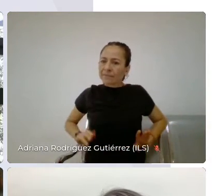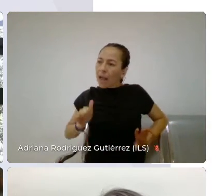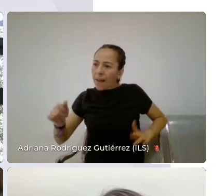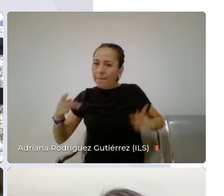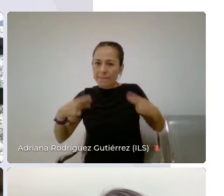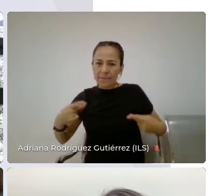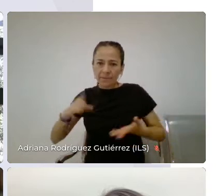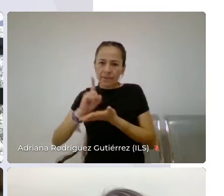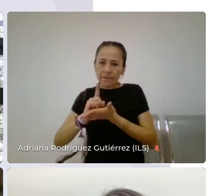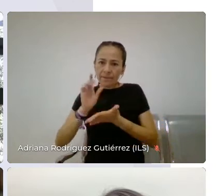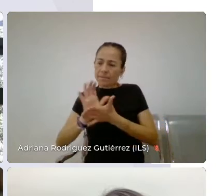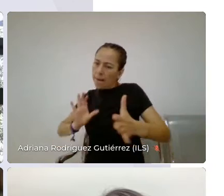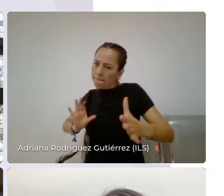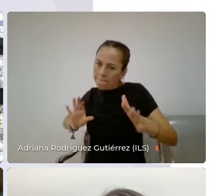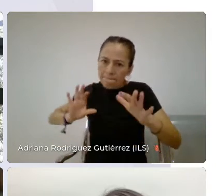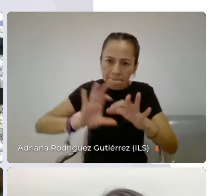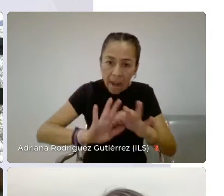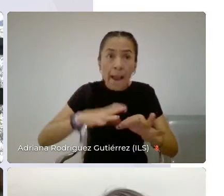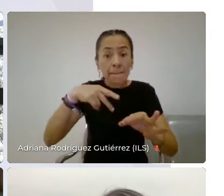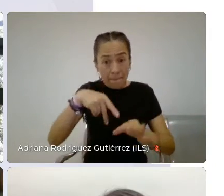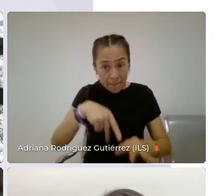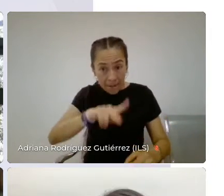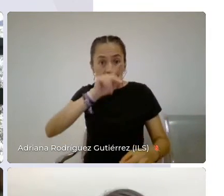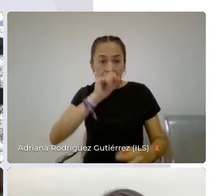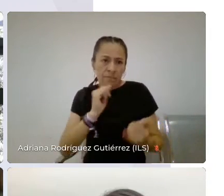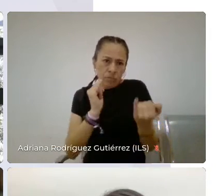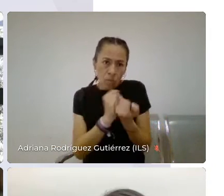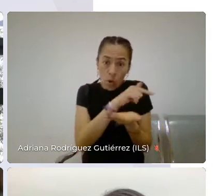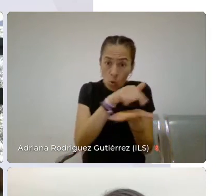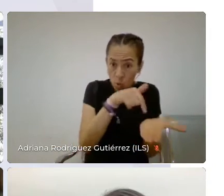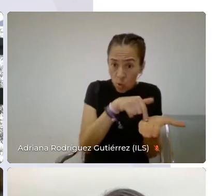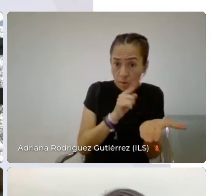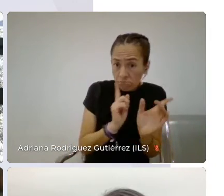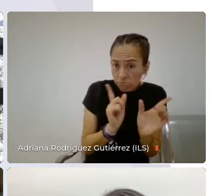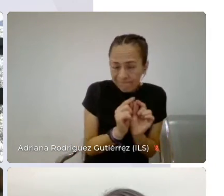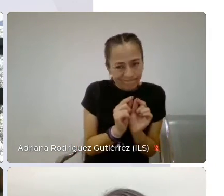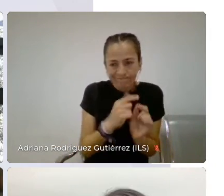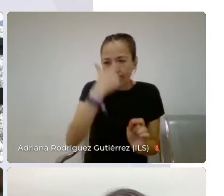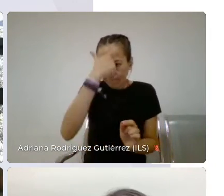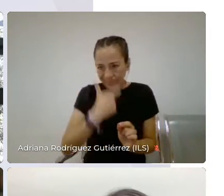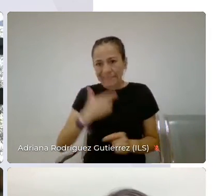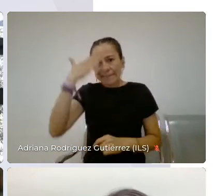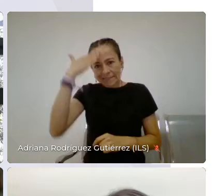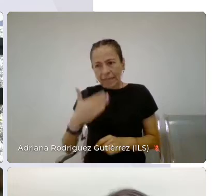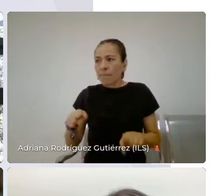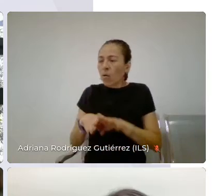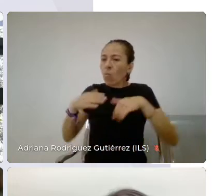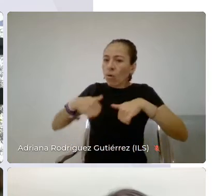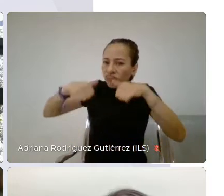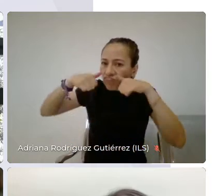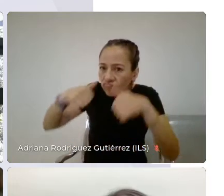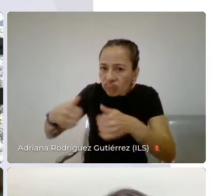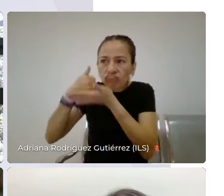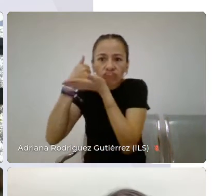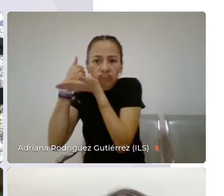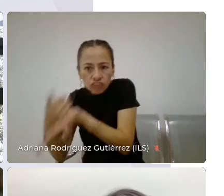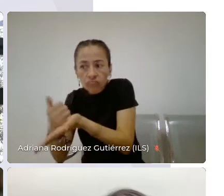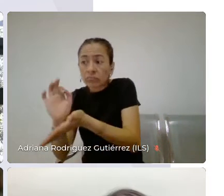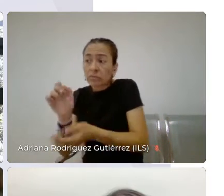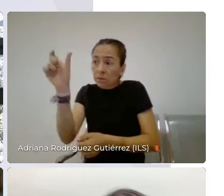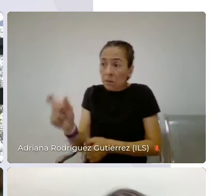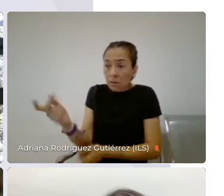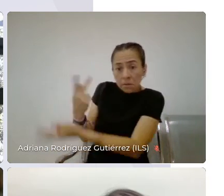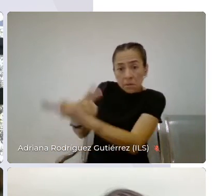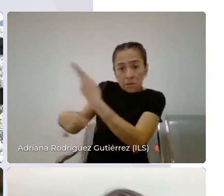sepan cómo atenderlas, cómo apoyarlas, cómo preguntar si se requiere ayuda para que su trayecto y su proceso sea lo más amigable